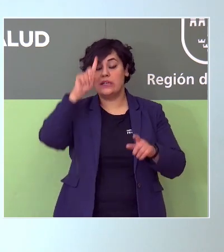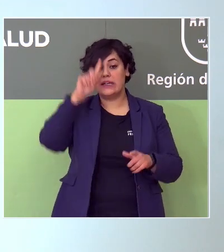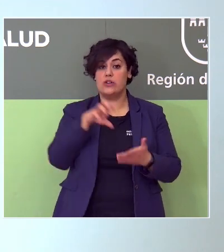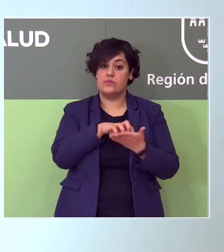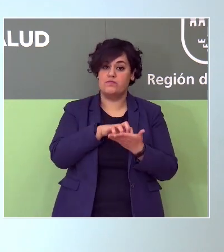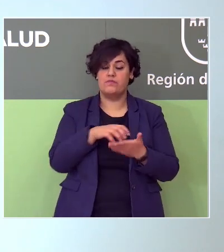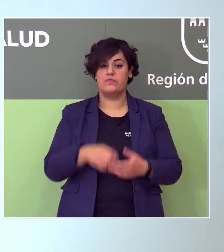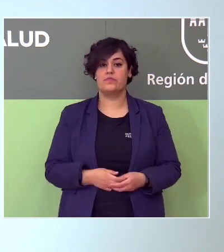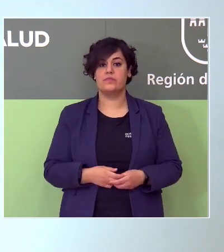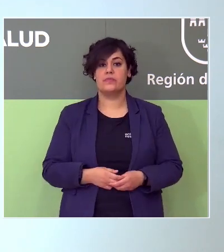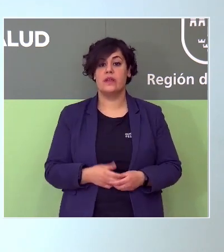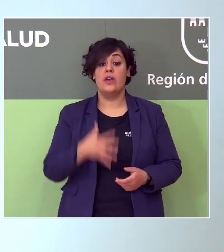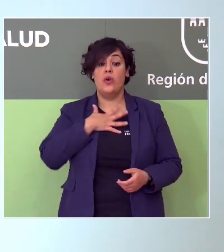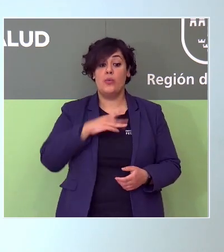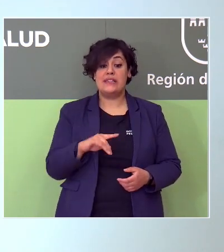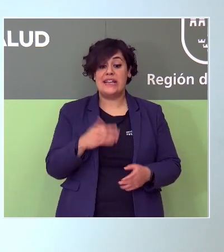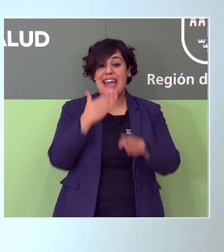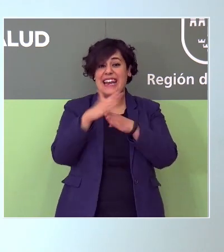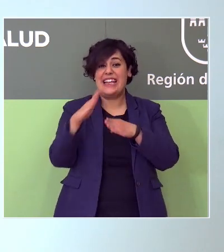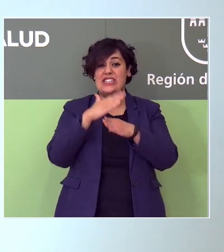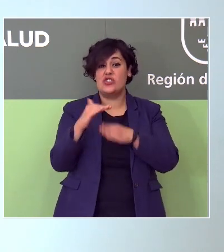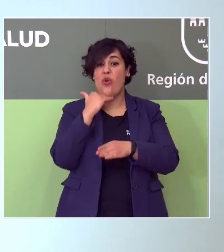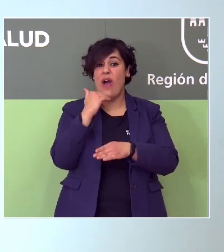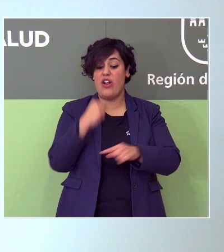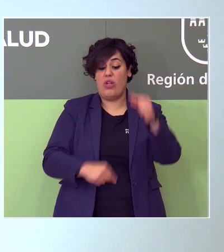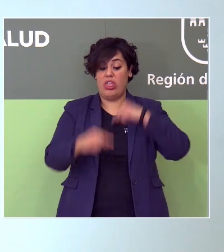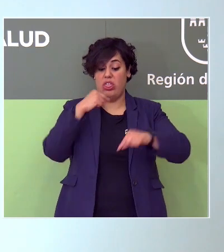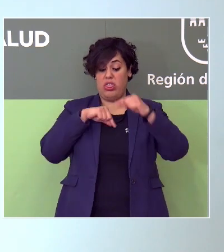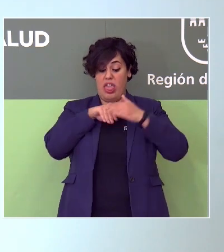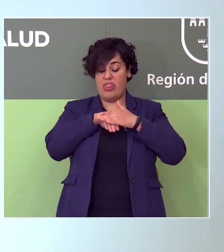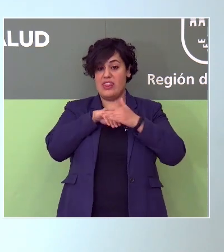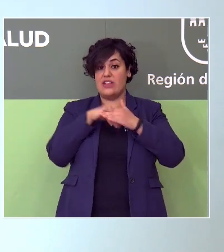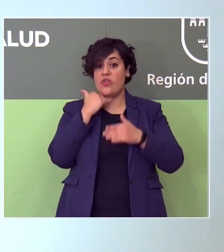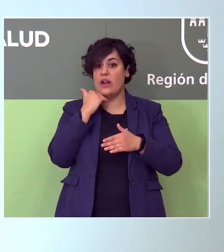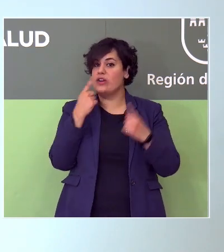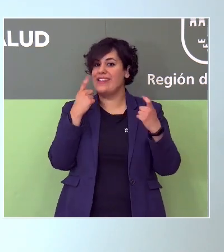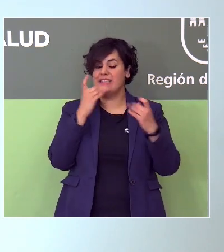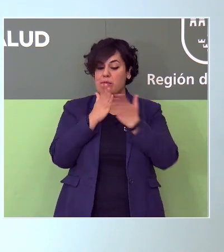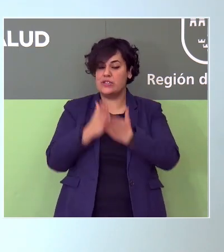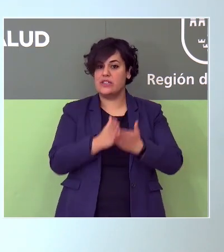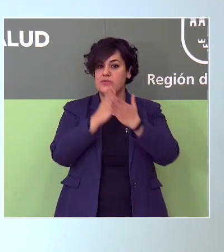de alguna manera el germen o que quede algún tipo de lesión que haga el paciente crónico habrá que verlo. Es un virus